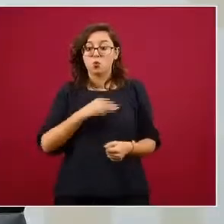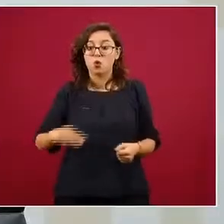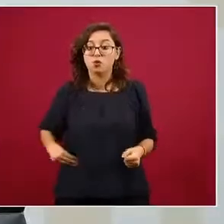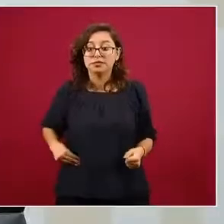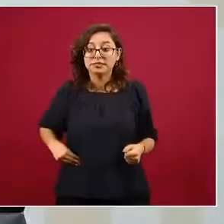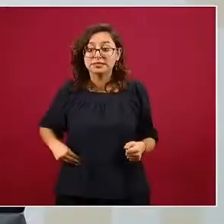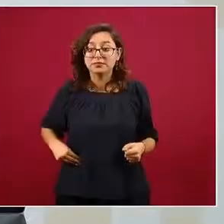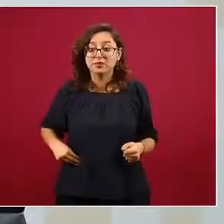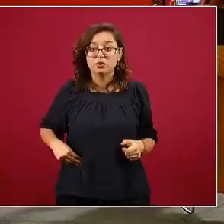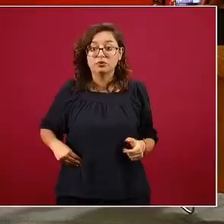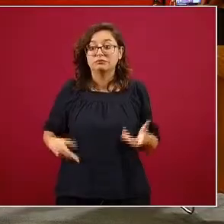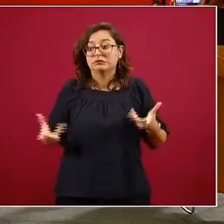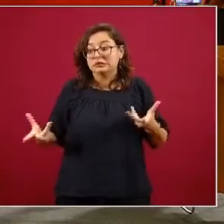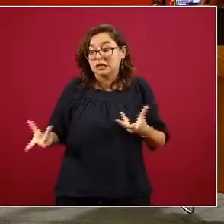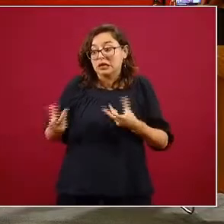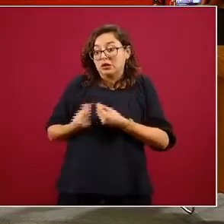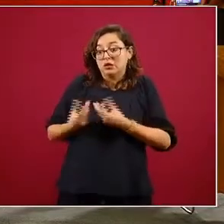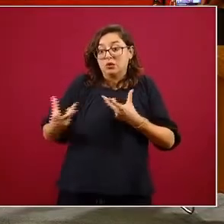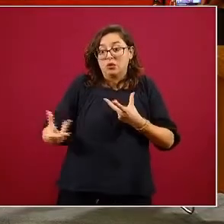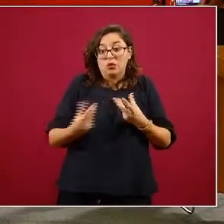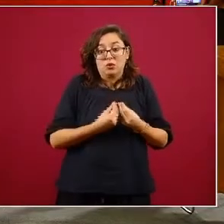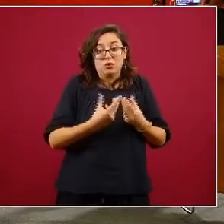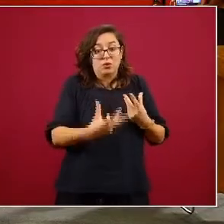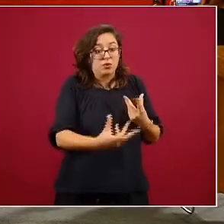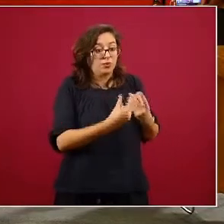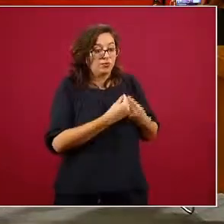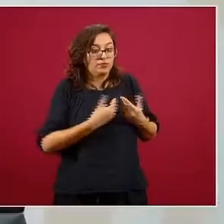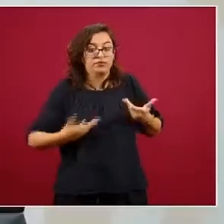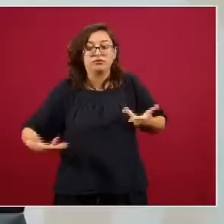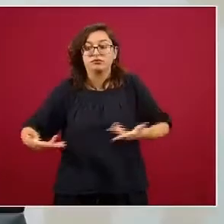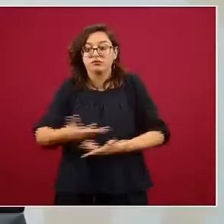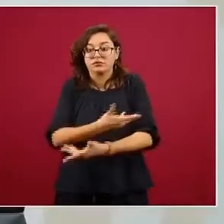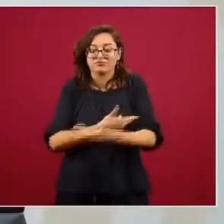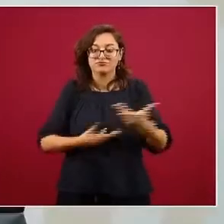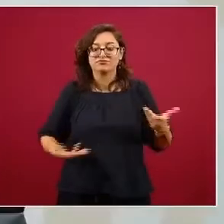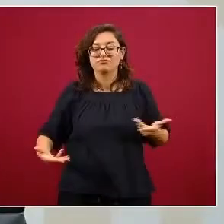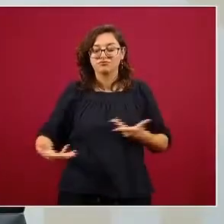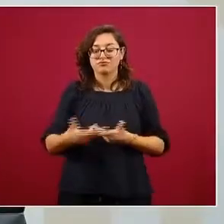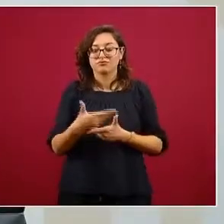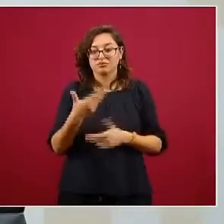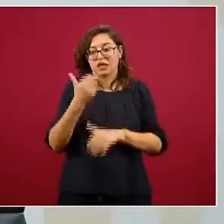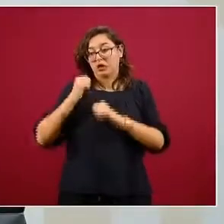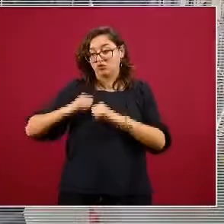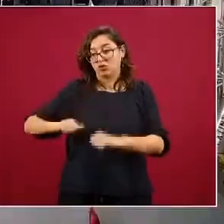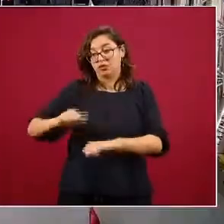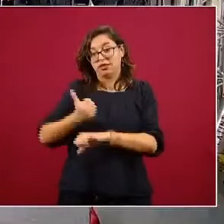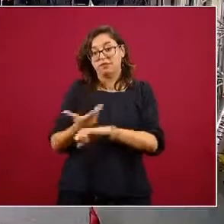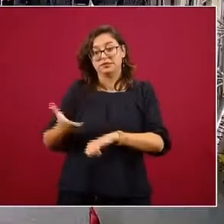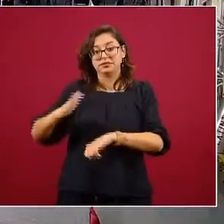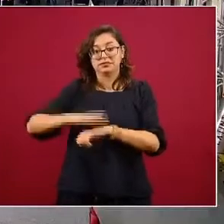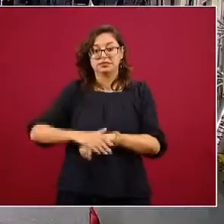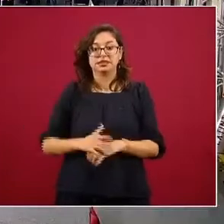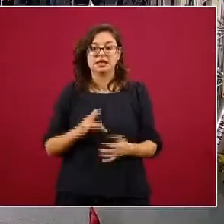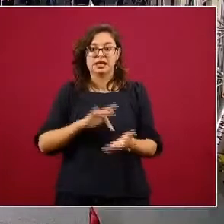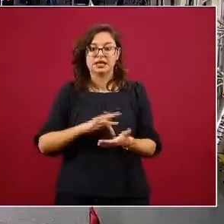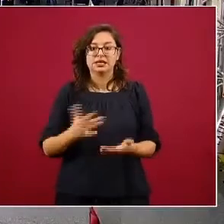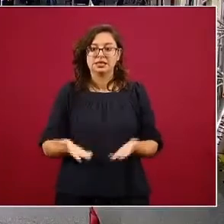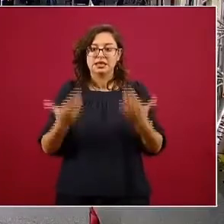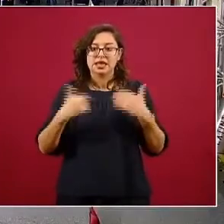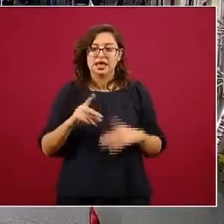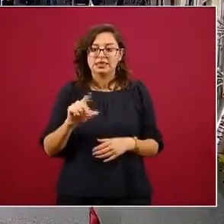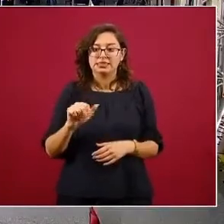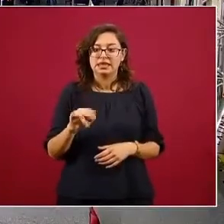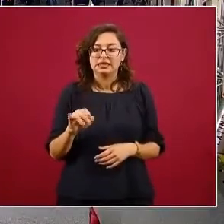colaboren con ellos. Los municipios no son autoridad sanitaria, pero sí son autoridad administrativa. Gracias, Olinka. Daniela